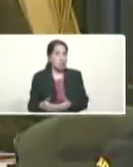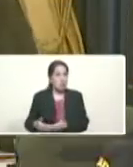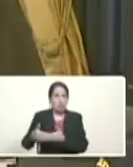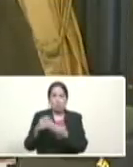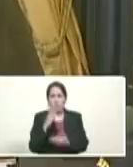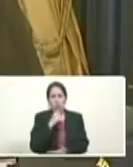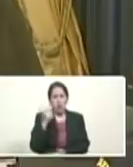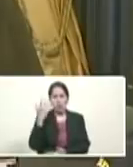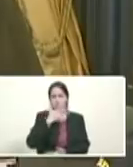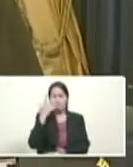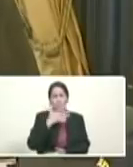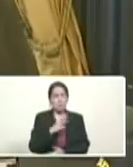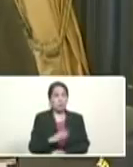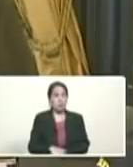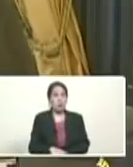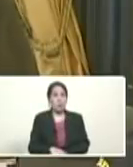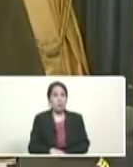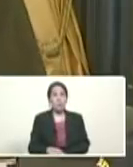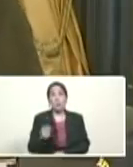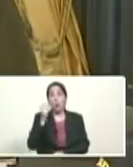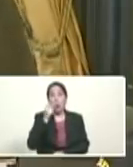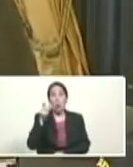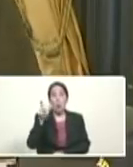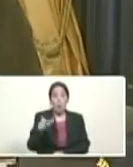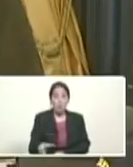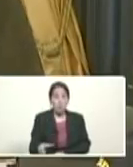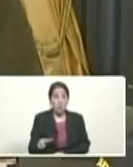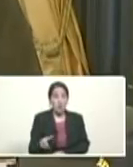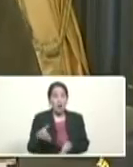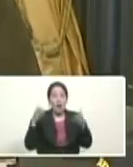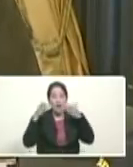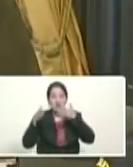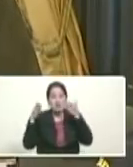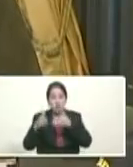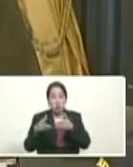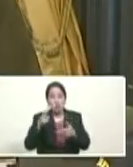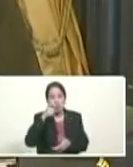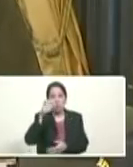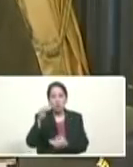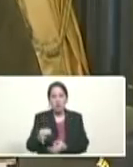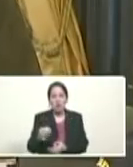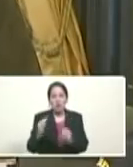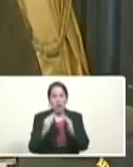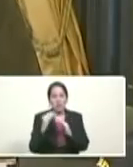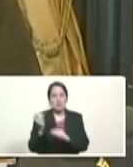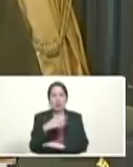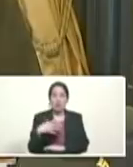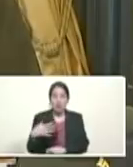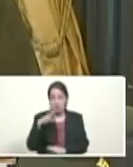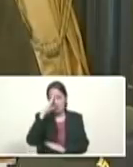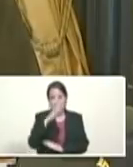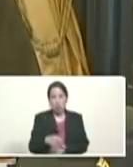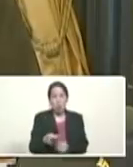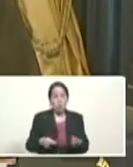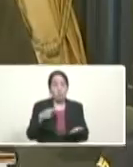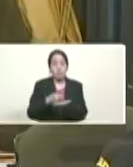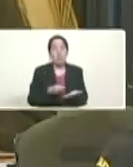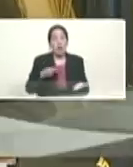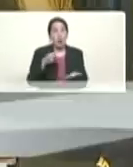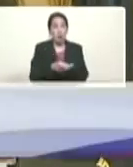duda john bolton asesor de seguridad de la casa blanca dirigió financió